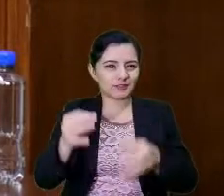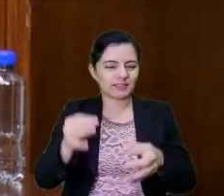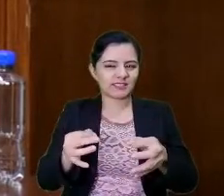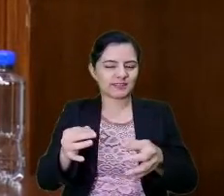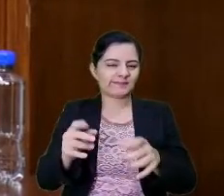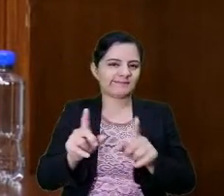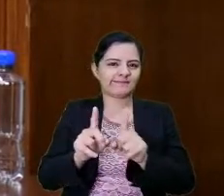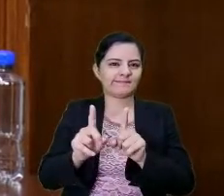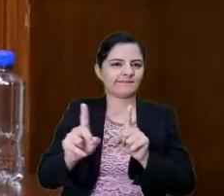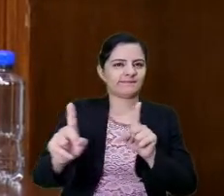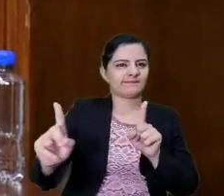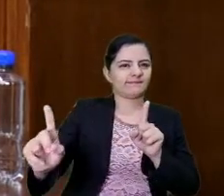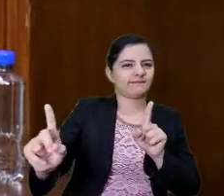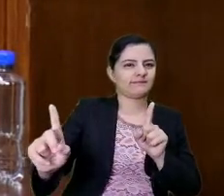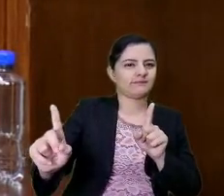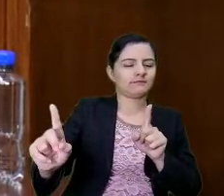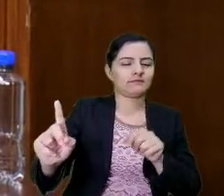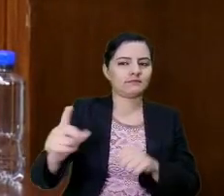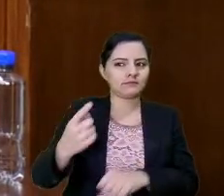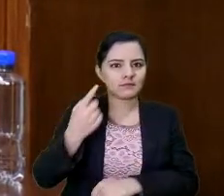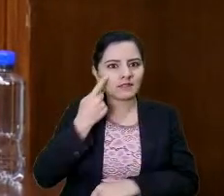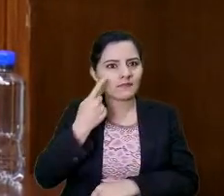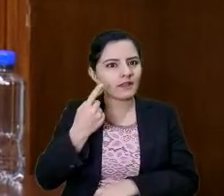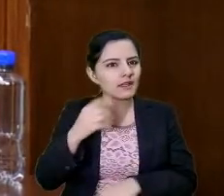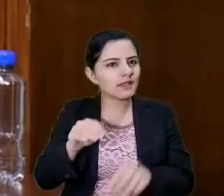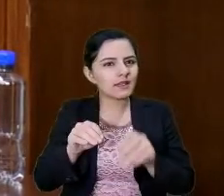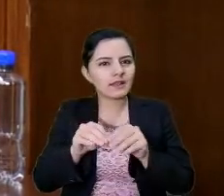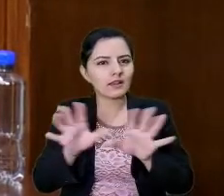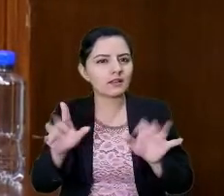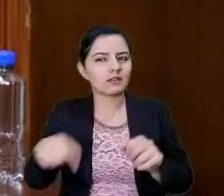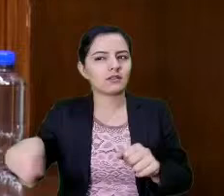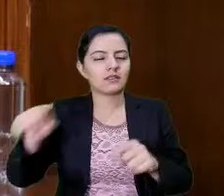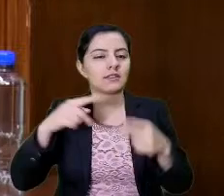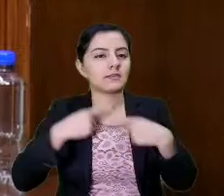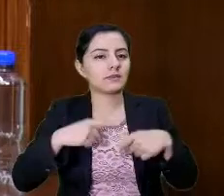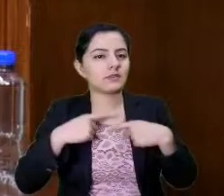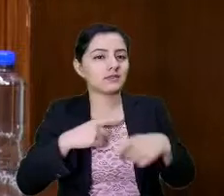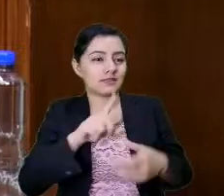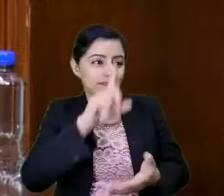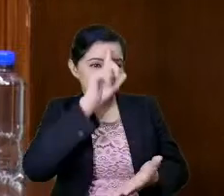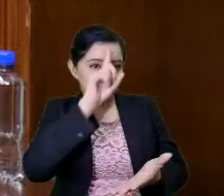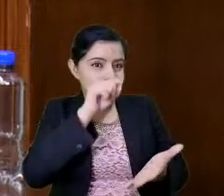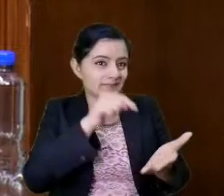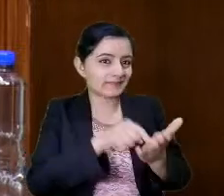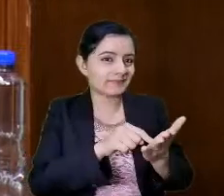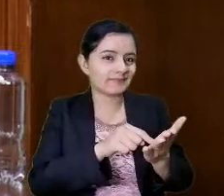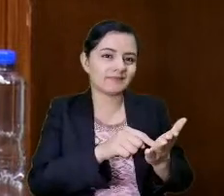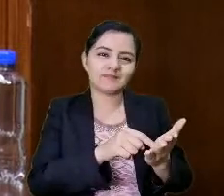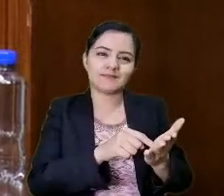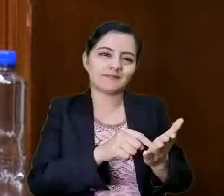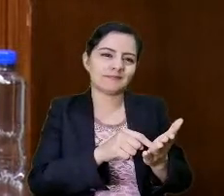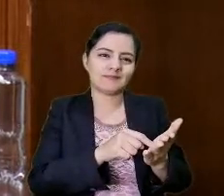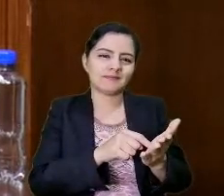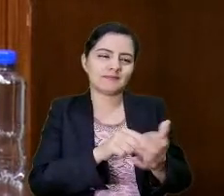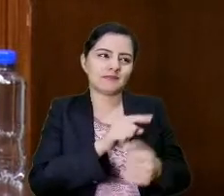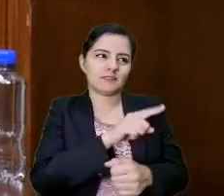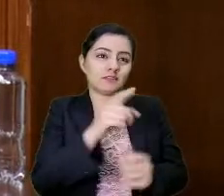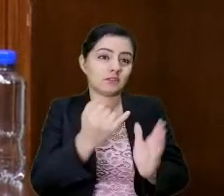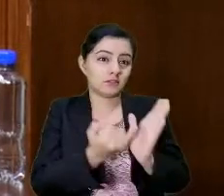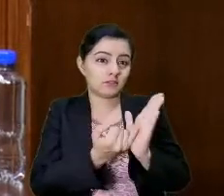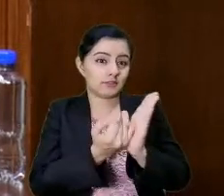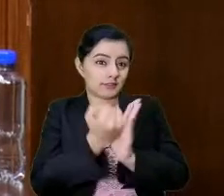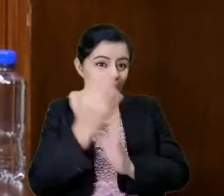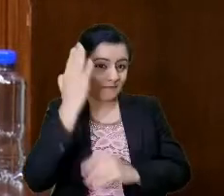con la ciudadanía. Se ha perdido credibilidad y legitimidad sobre las decisiones de quienes encabezan el